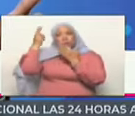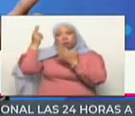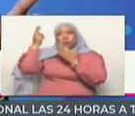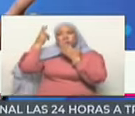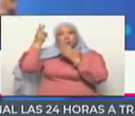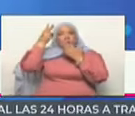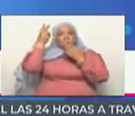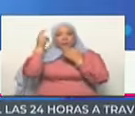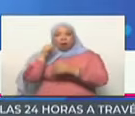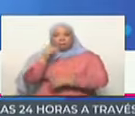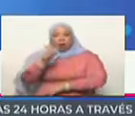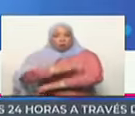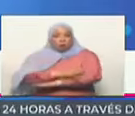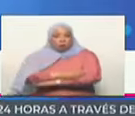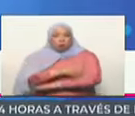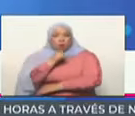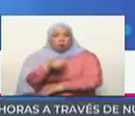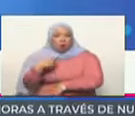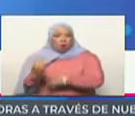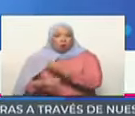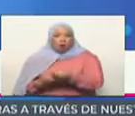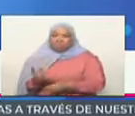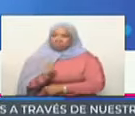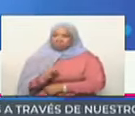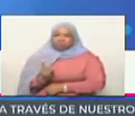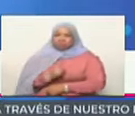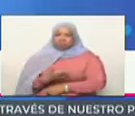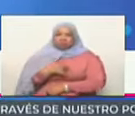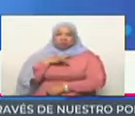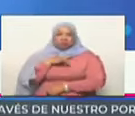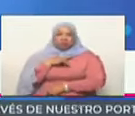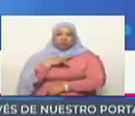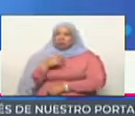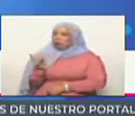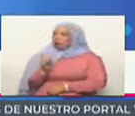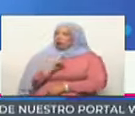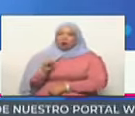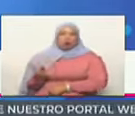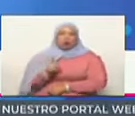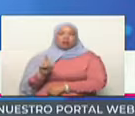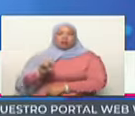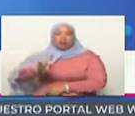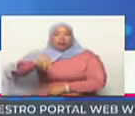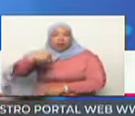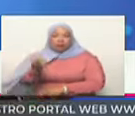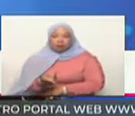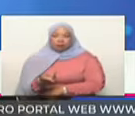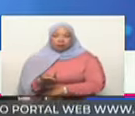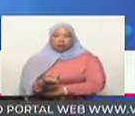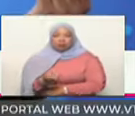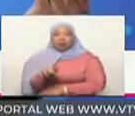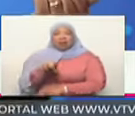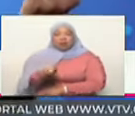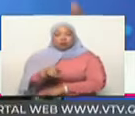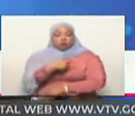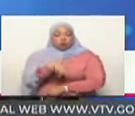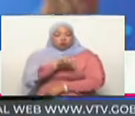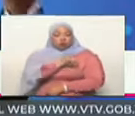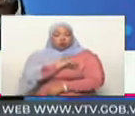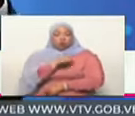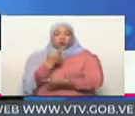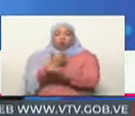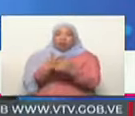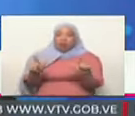bárbaros y nosotros ripostamos y dijimos, es al revés, nosotros fuimos y somos